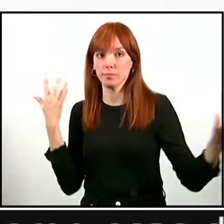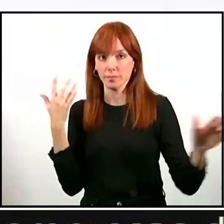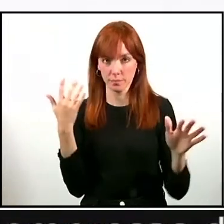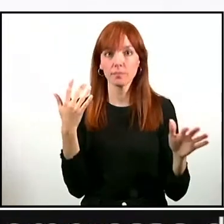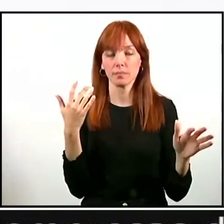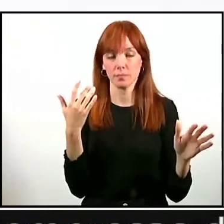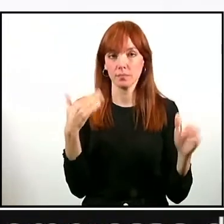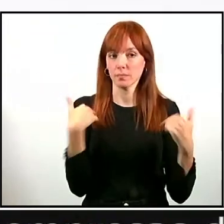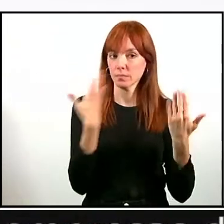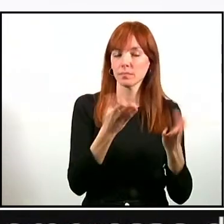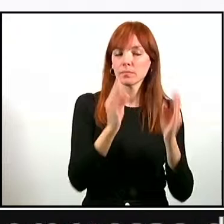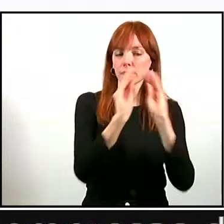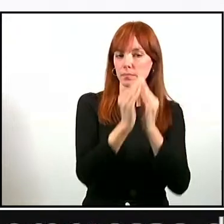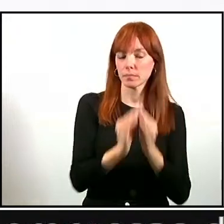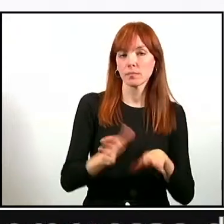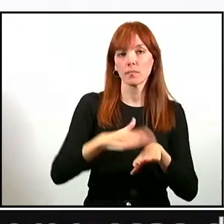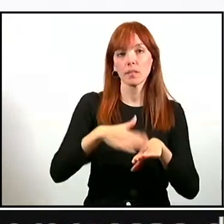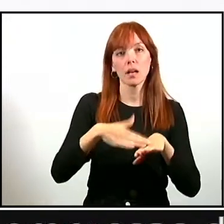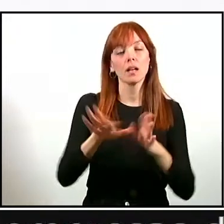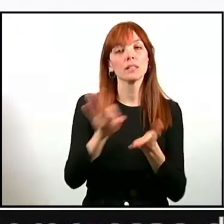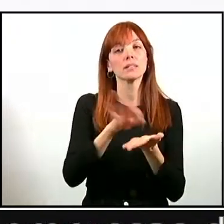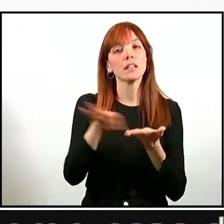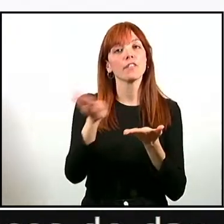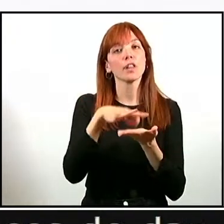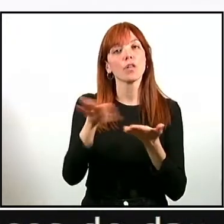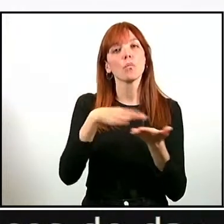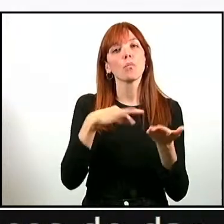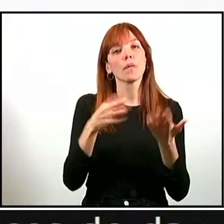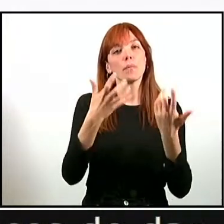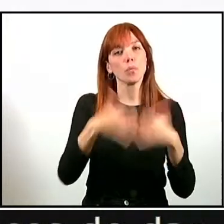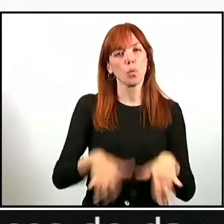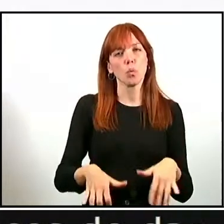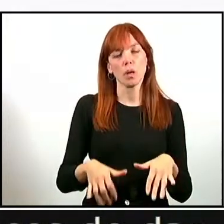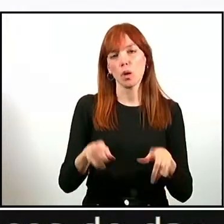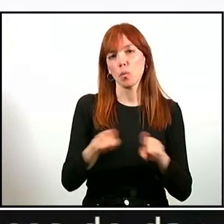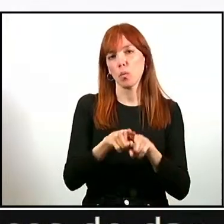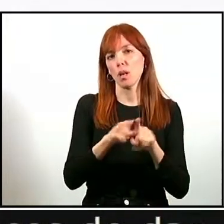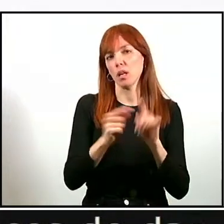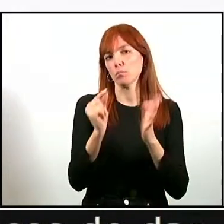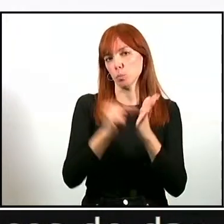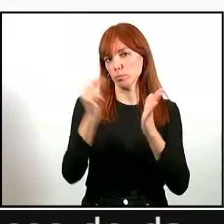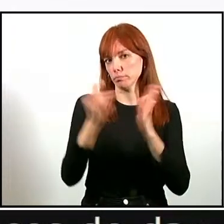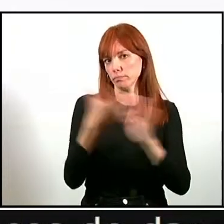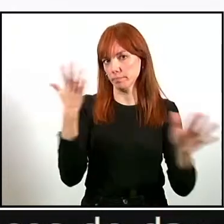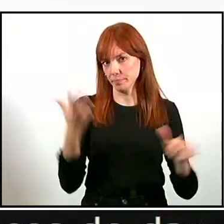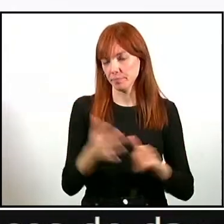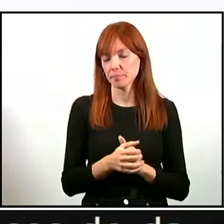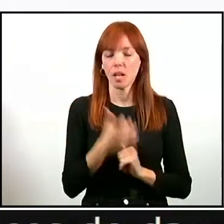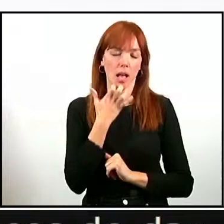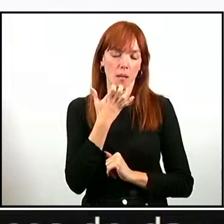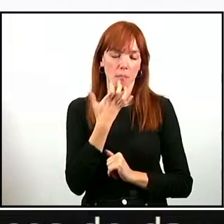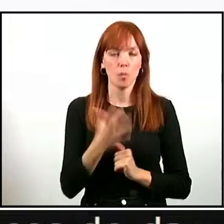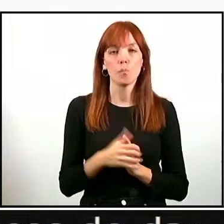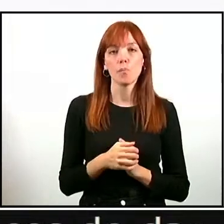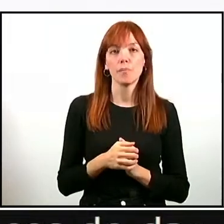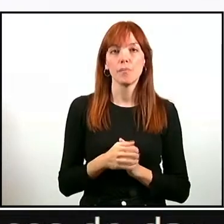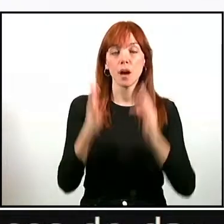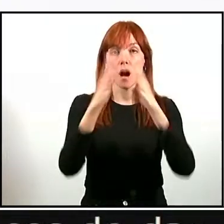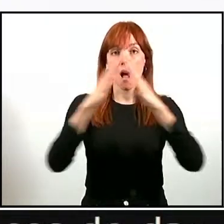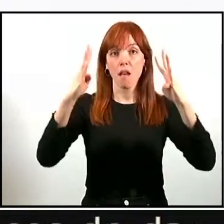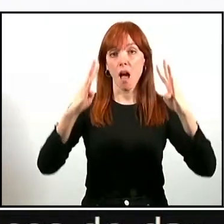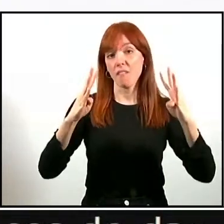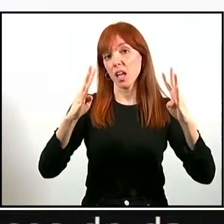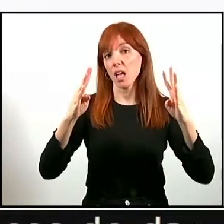capaces de prestar servicios, como digo, a muy alta velocidad. Un ejemplo, una nave industrial que esté en